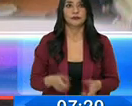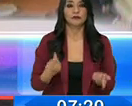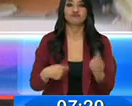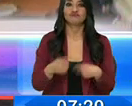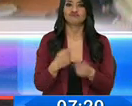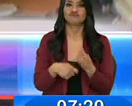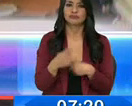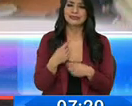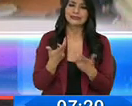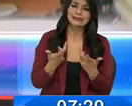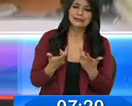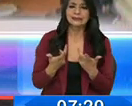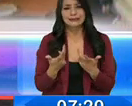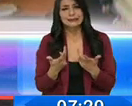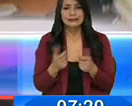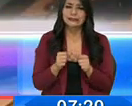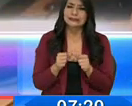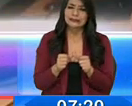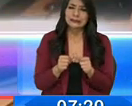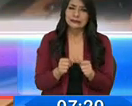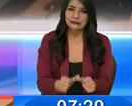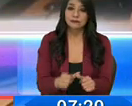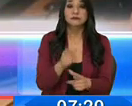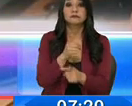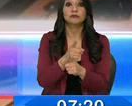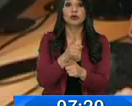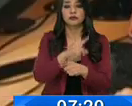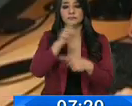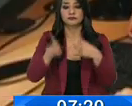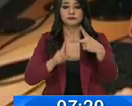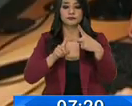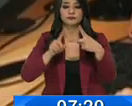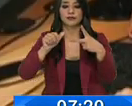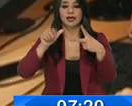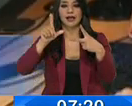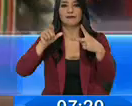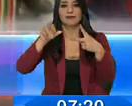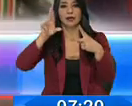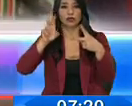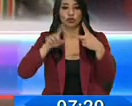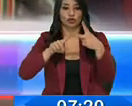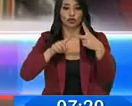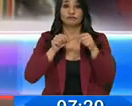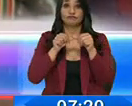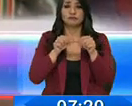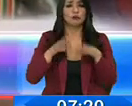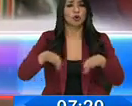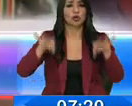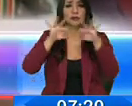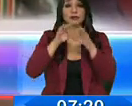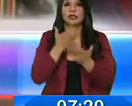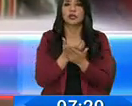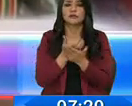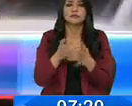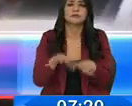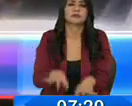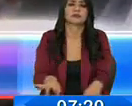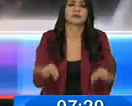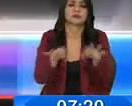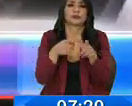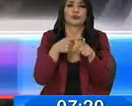mantienen relativamente lentas. Por ello, Alberto Acosta puntualiza que la estabilidad es una necesidad imperiosa para